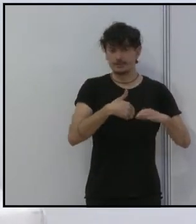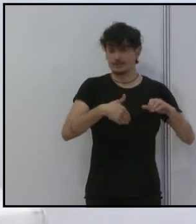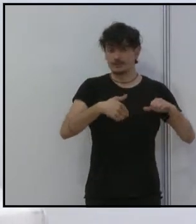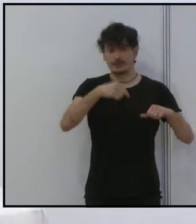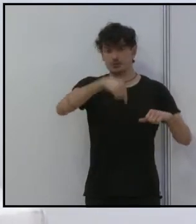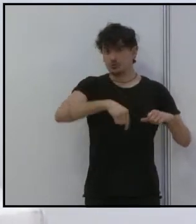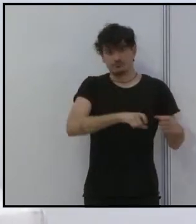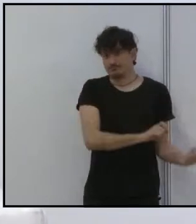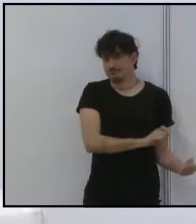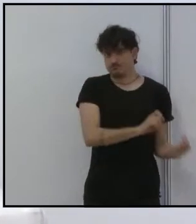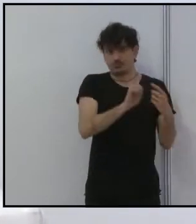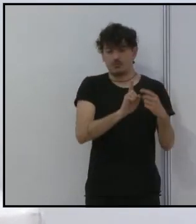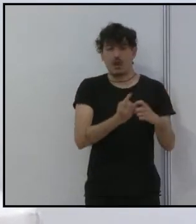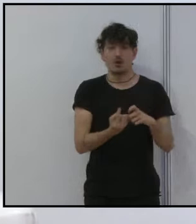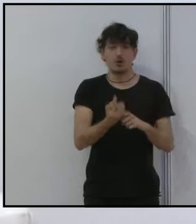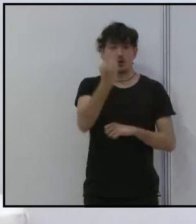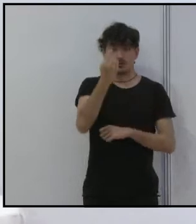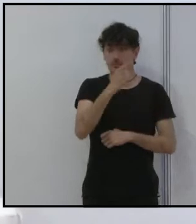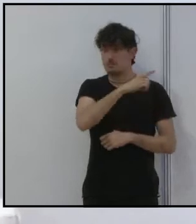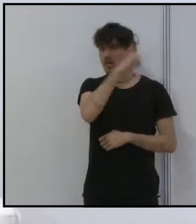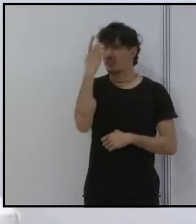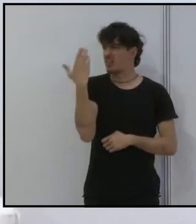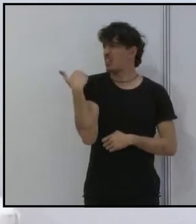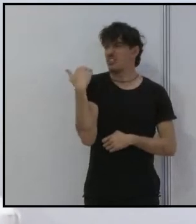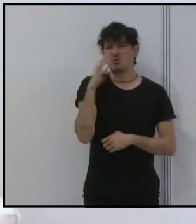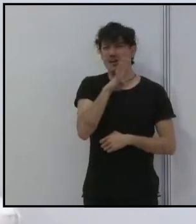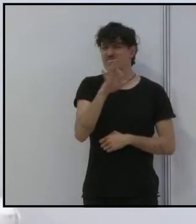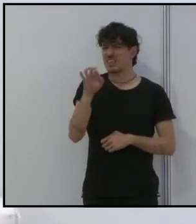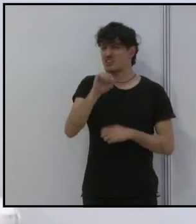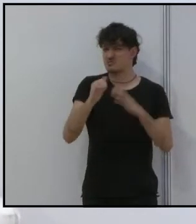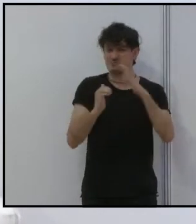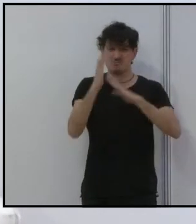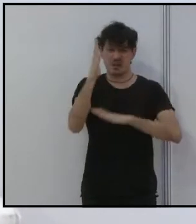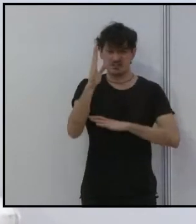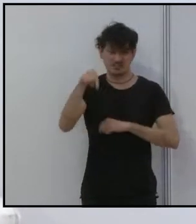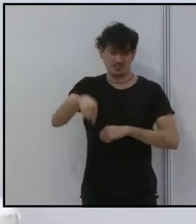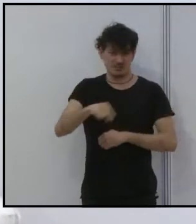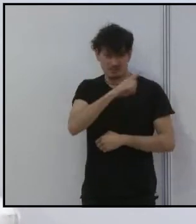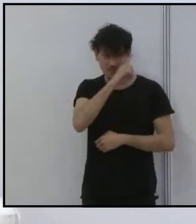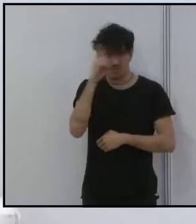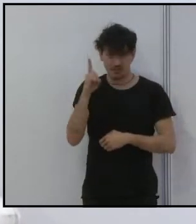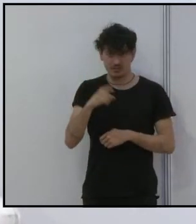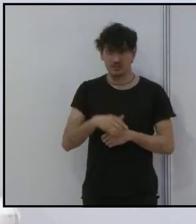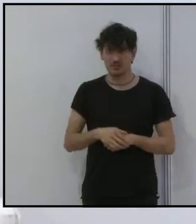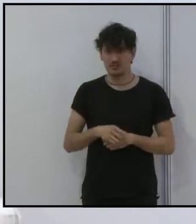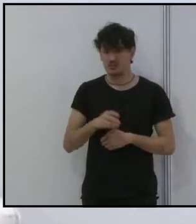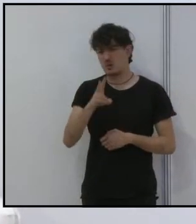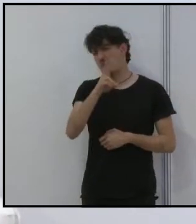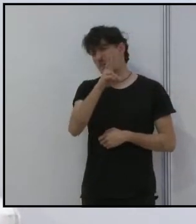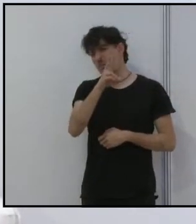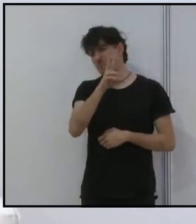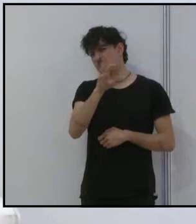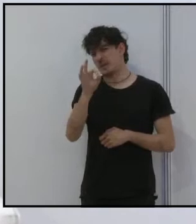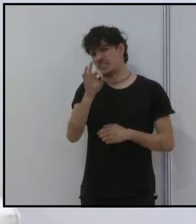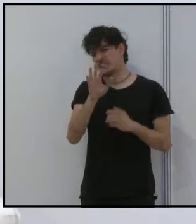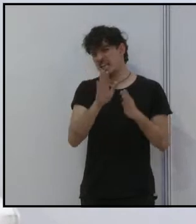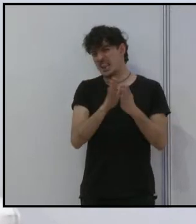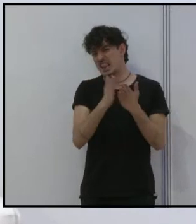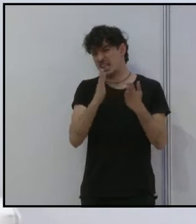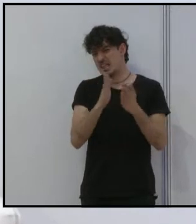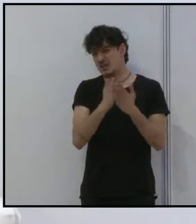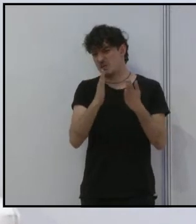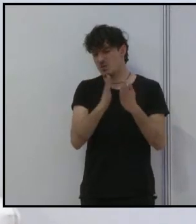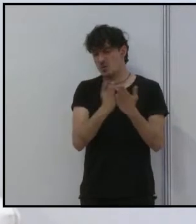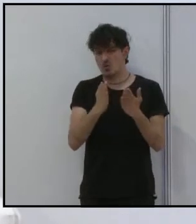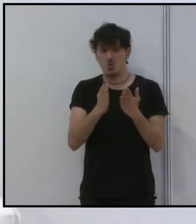Madrid, donde resido desde hace más de 40 años. He perpetrado una veintena de libros, entre los que hay novelas,